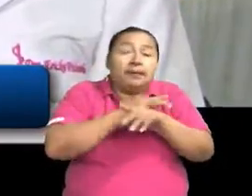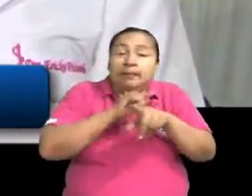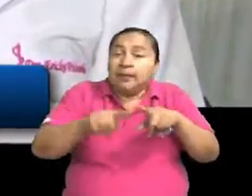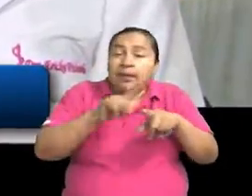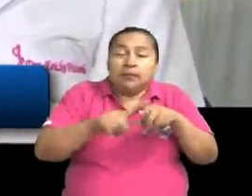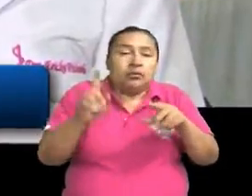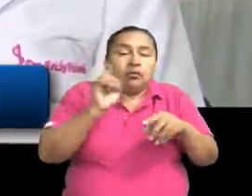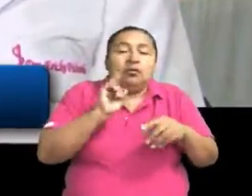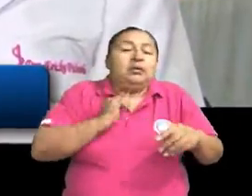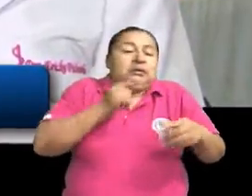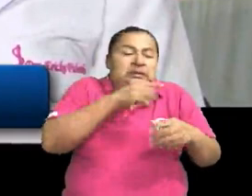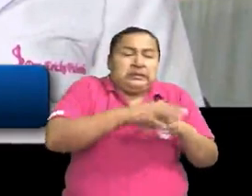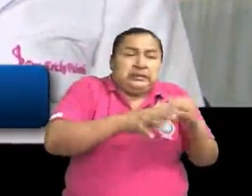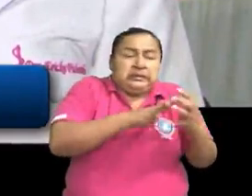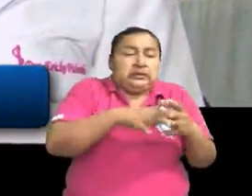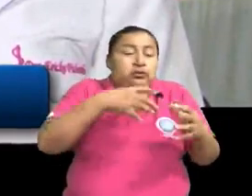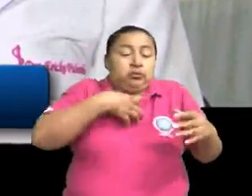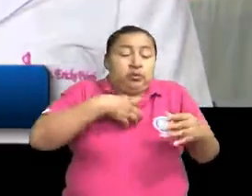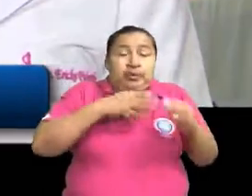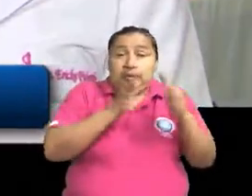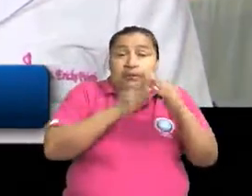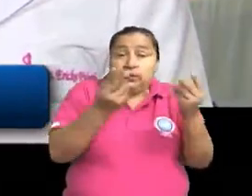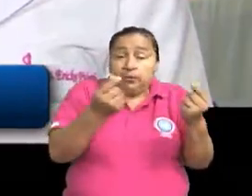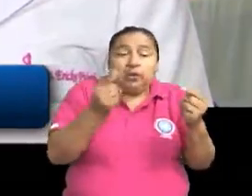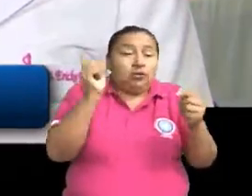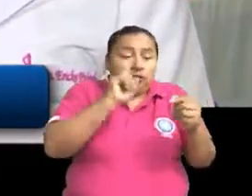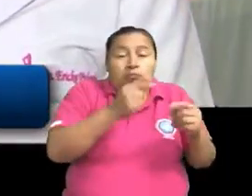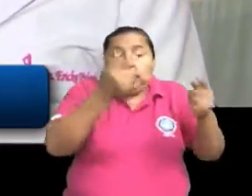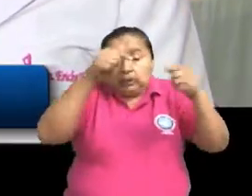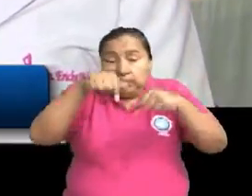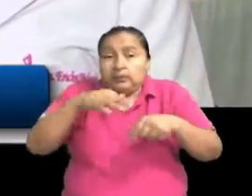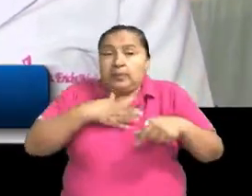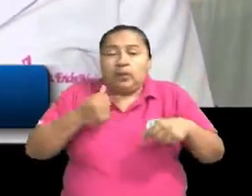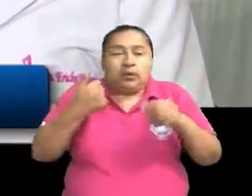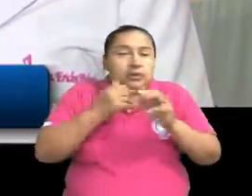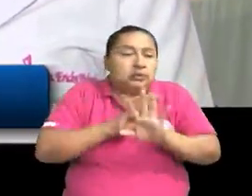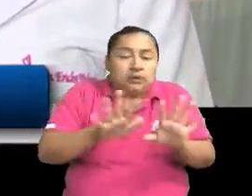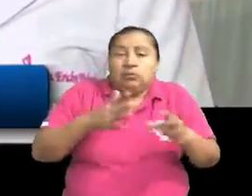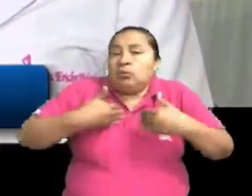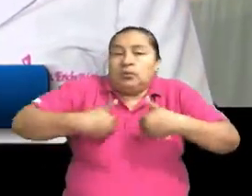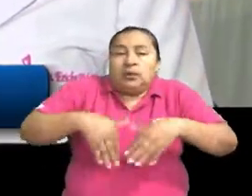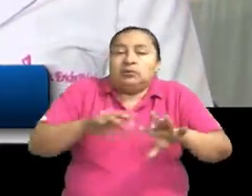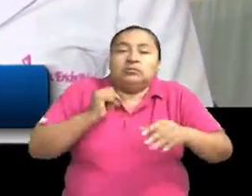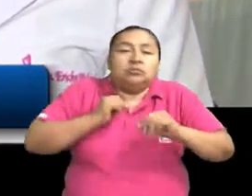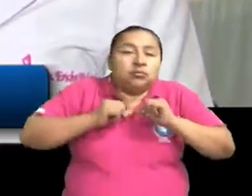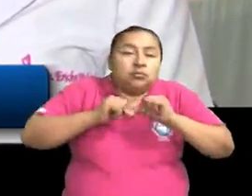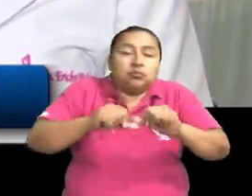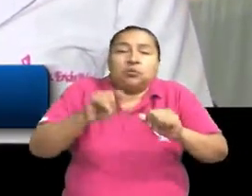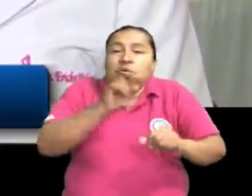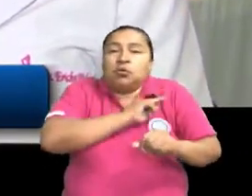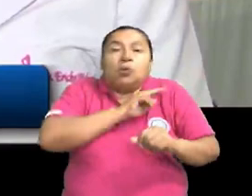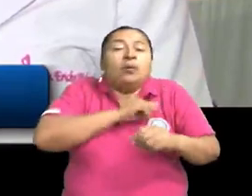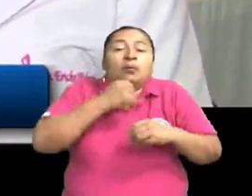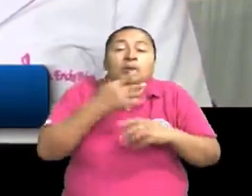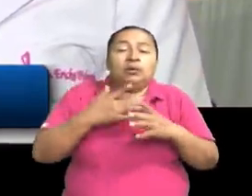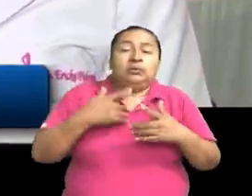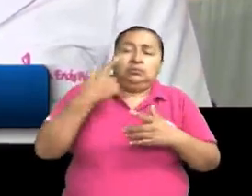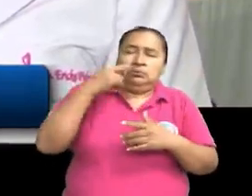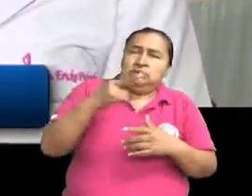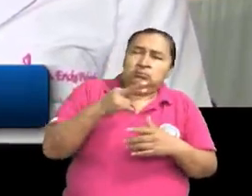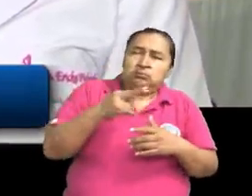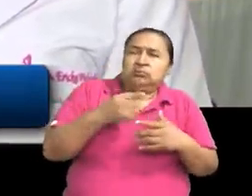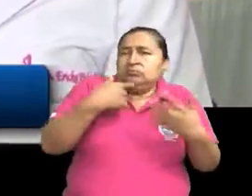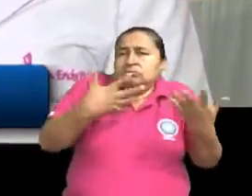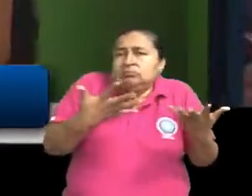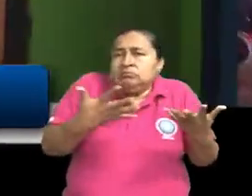va a desestabilizar su bolsita y va a mejorar. Entonces, no hay por qué exponerse, no